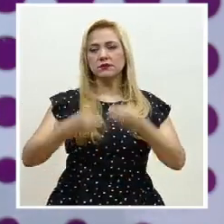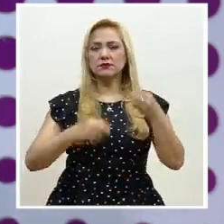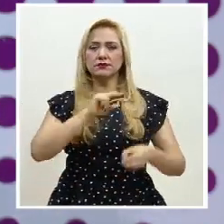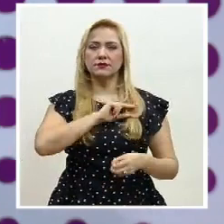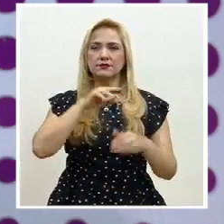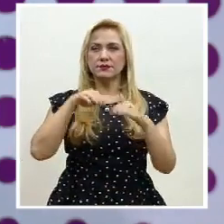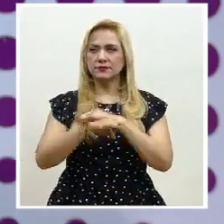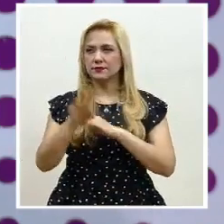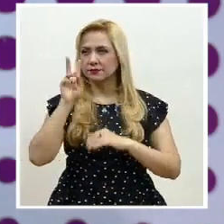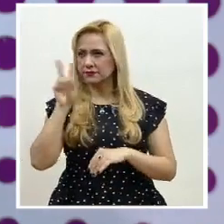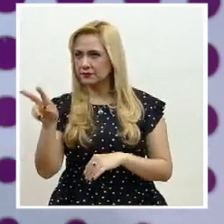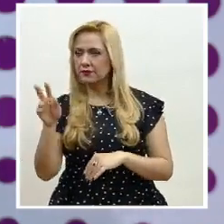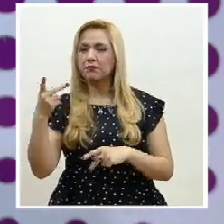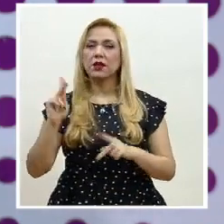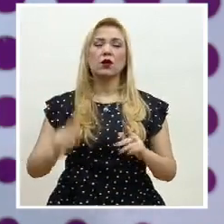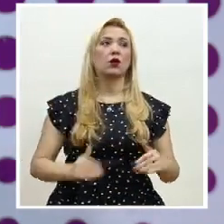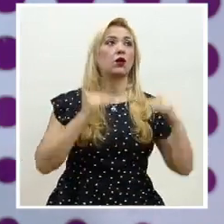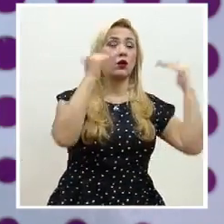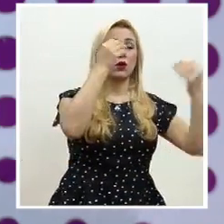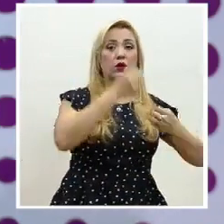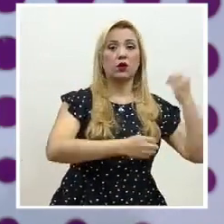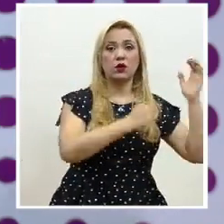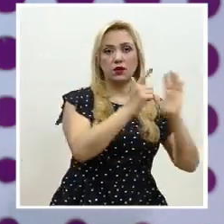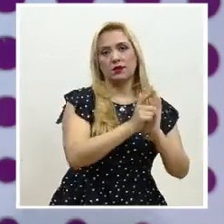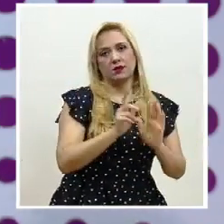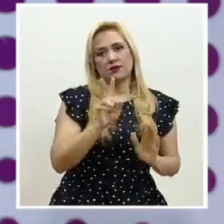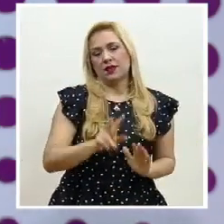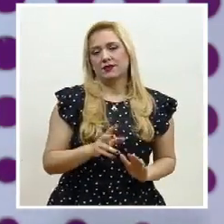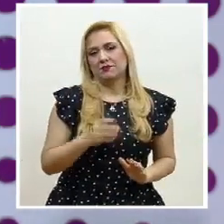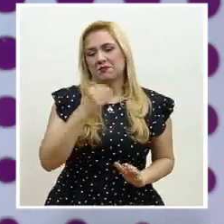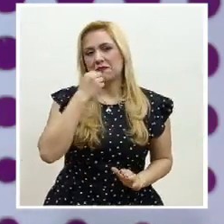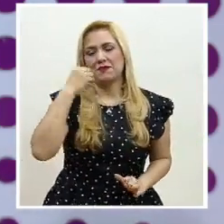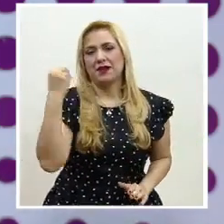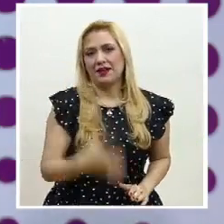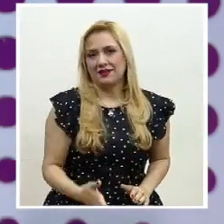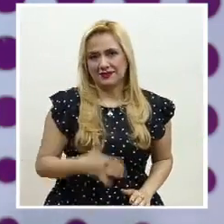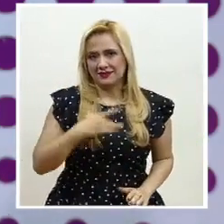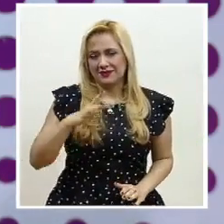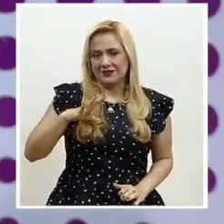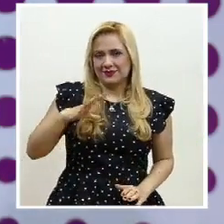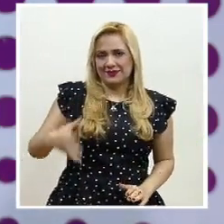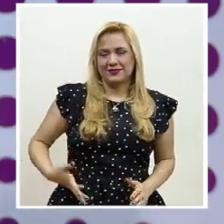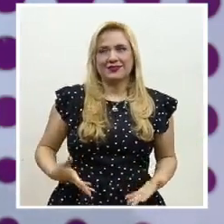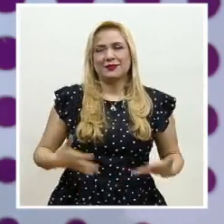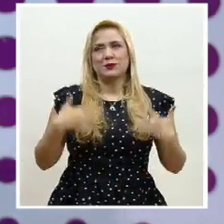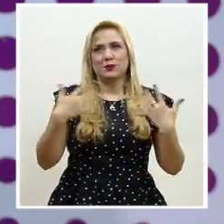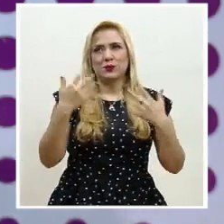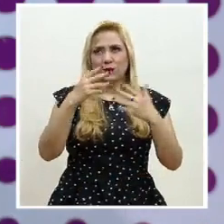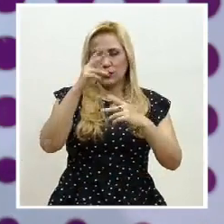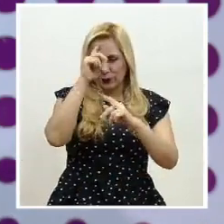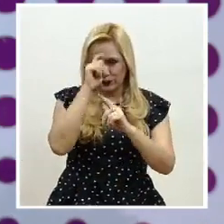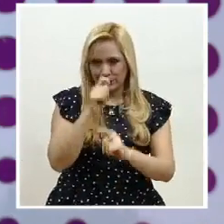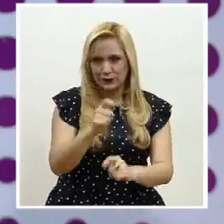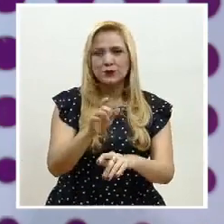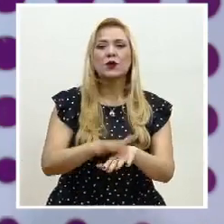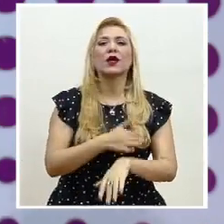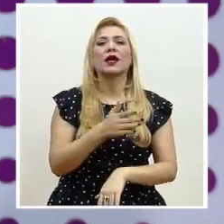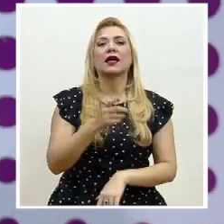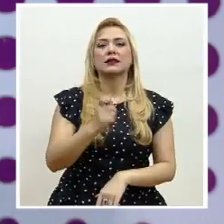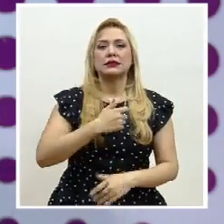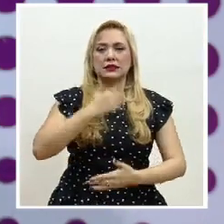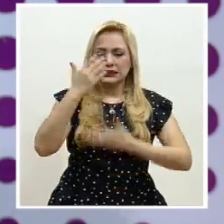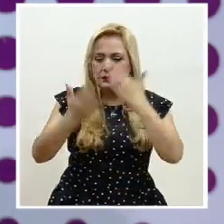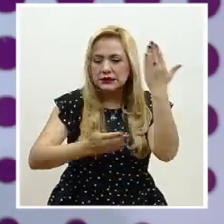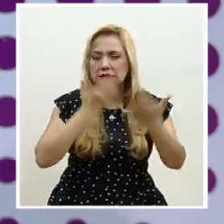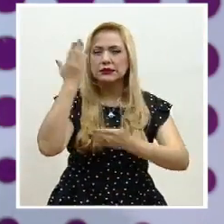en la corte, es primero sí un gusto, porque tiene que serlo, para desarrollarlo de la mejor manera por el estudio. por el análisis,